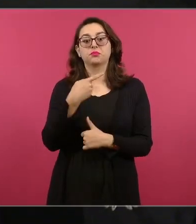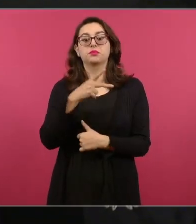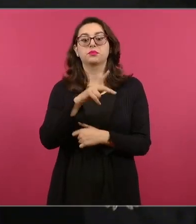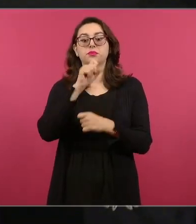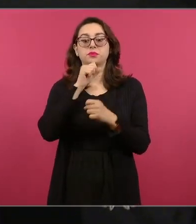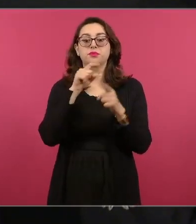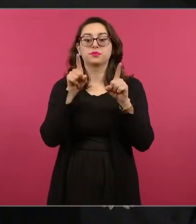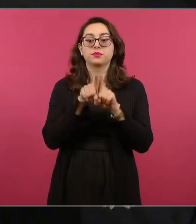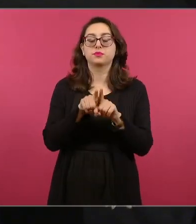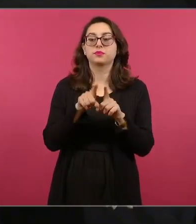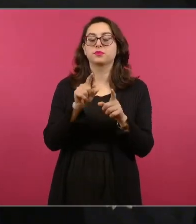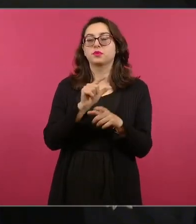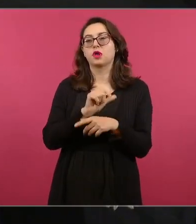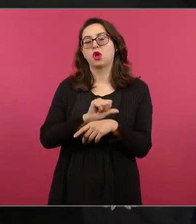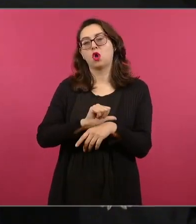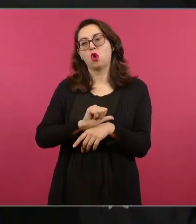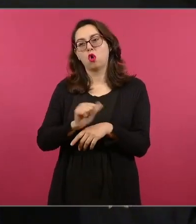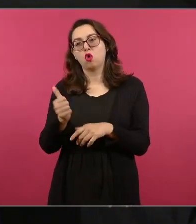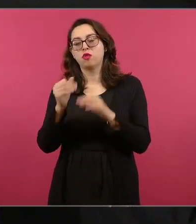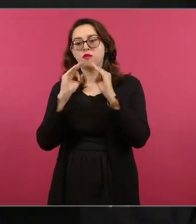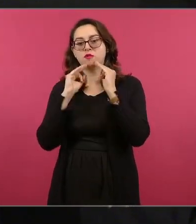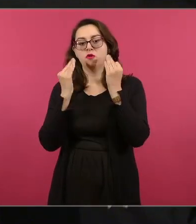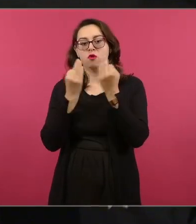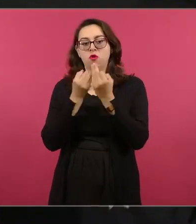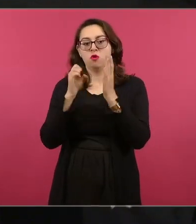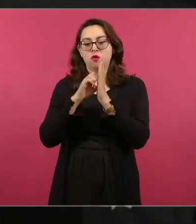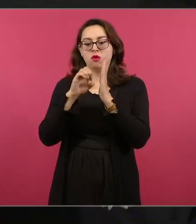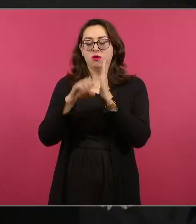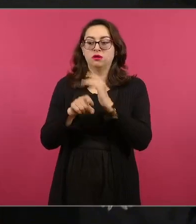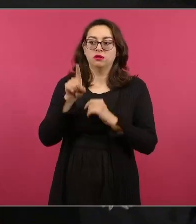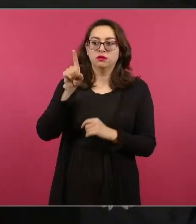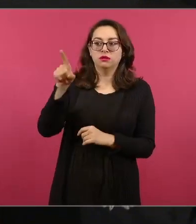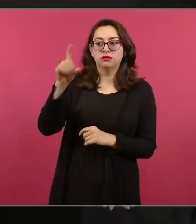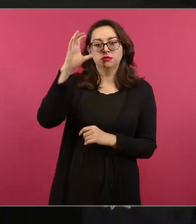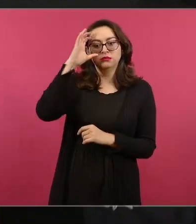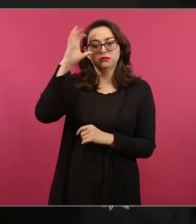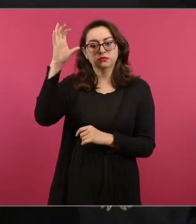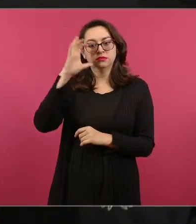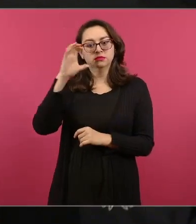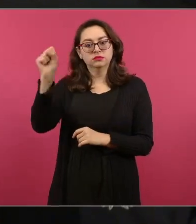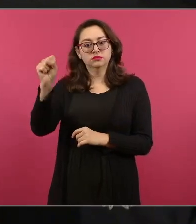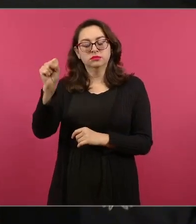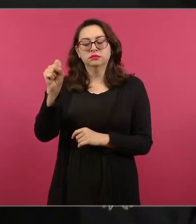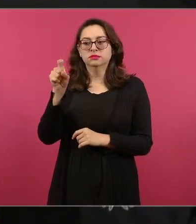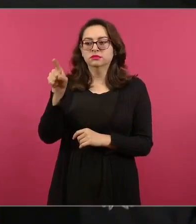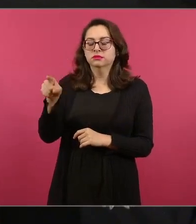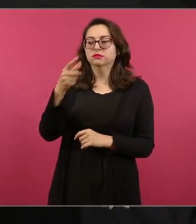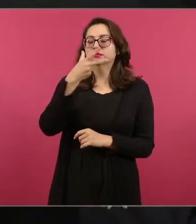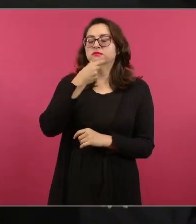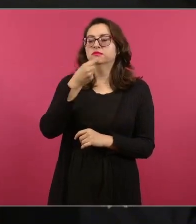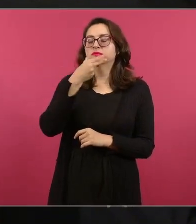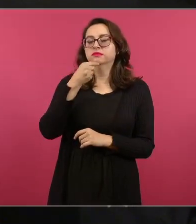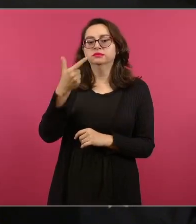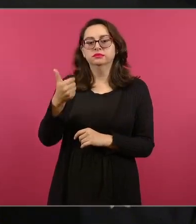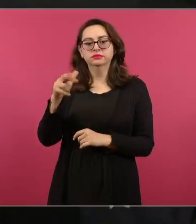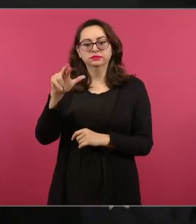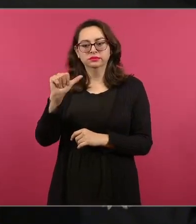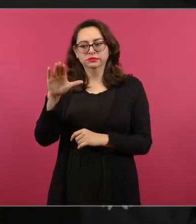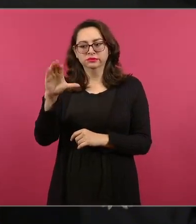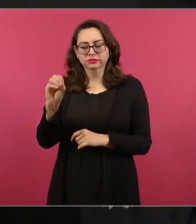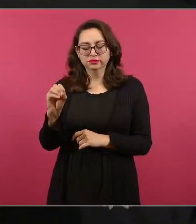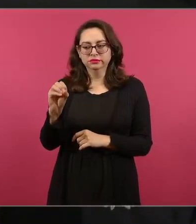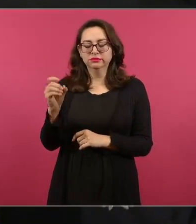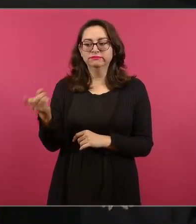versión de que el exgobernador Graco Ramírez busca, bueno, que la senadora Lucy Mesa sea la